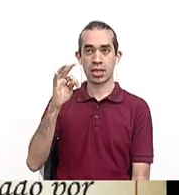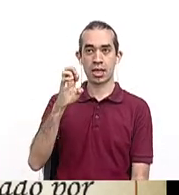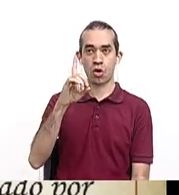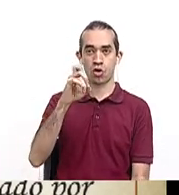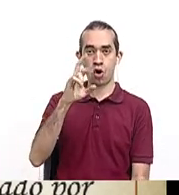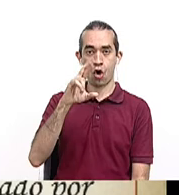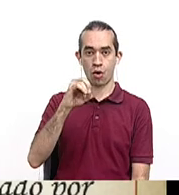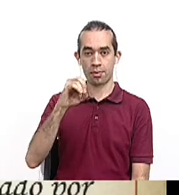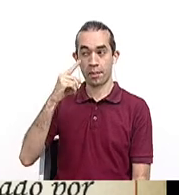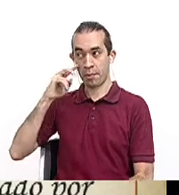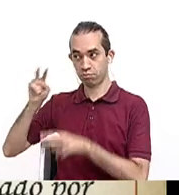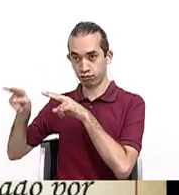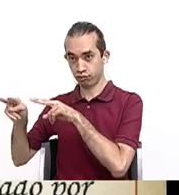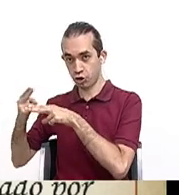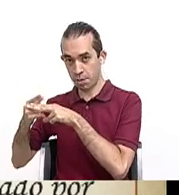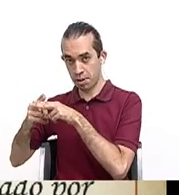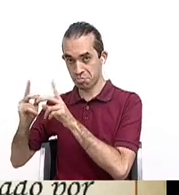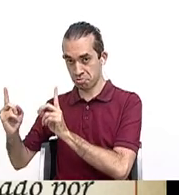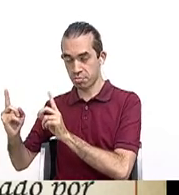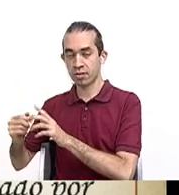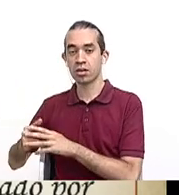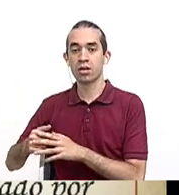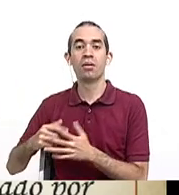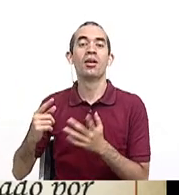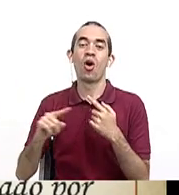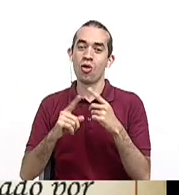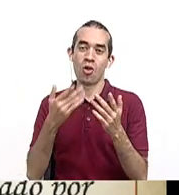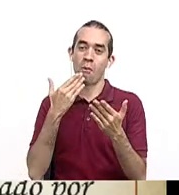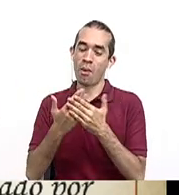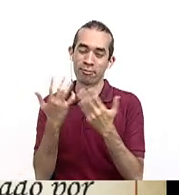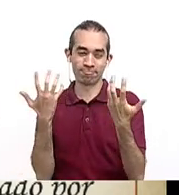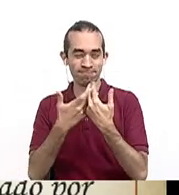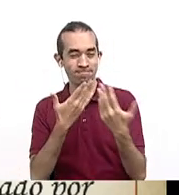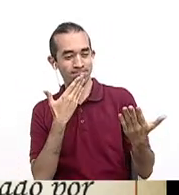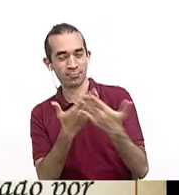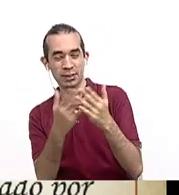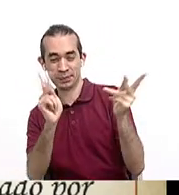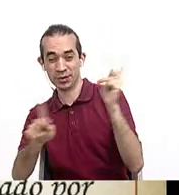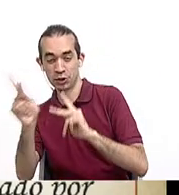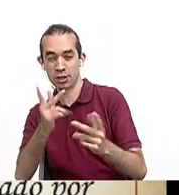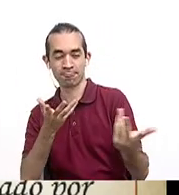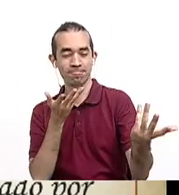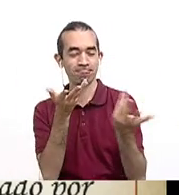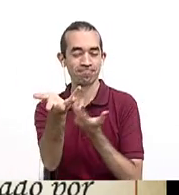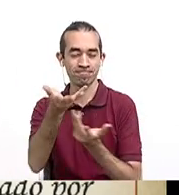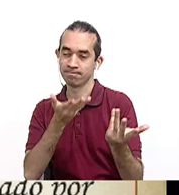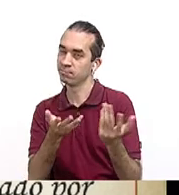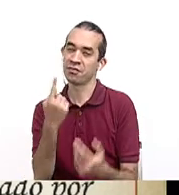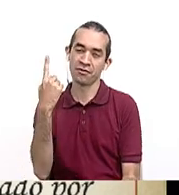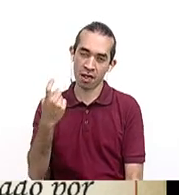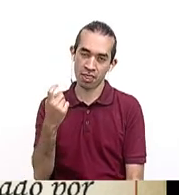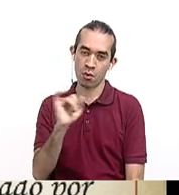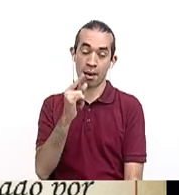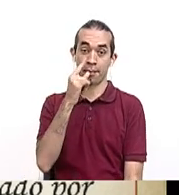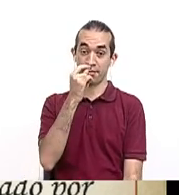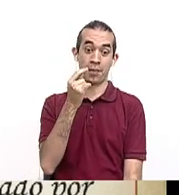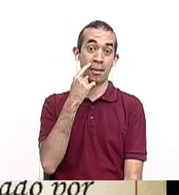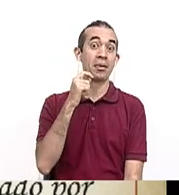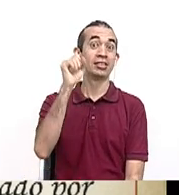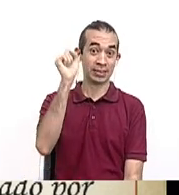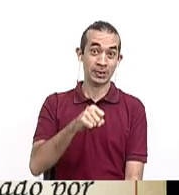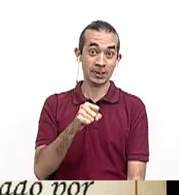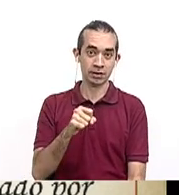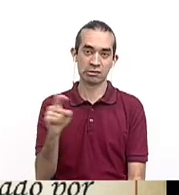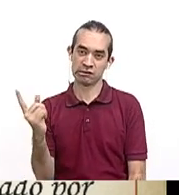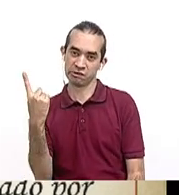del doctor calderón guardia y fue atacado de manera reiterativa ahí a la derecha podemos observar